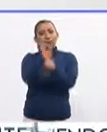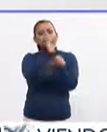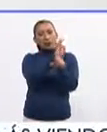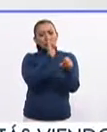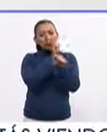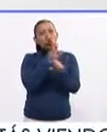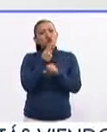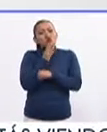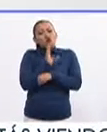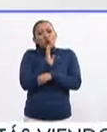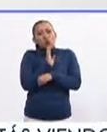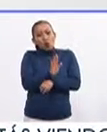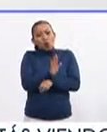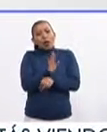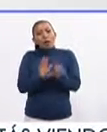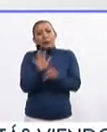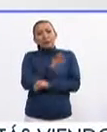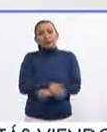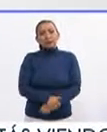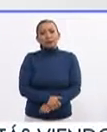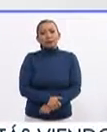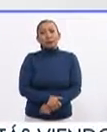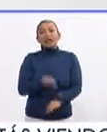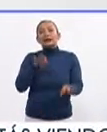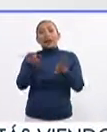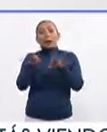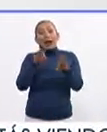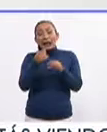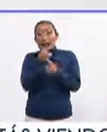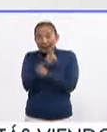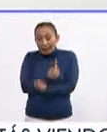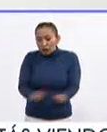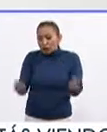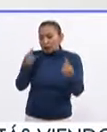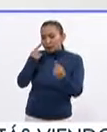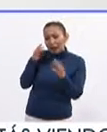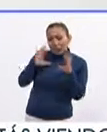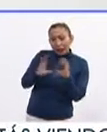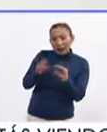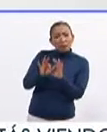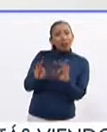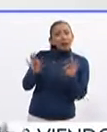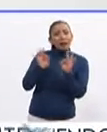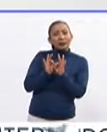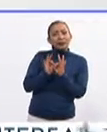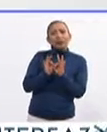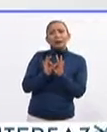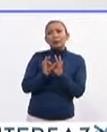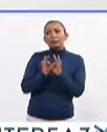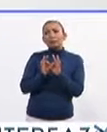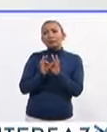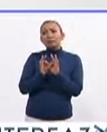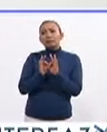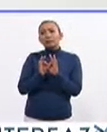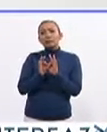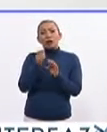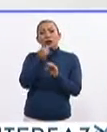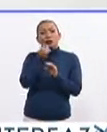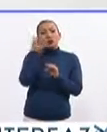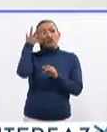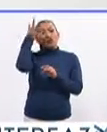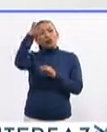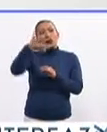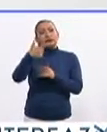una conservación al ambiente, y trabajar con los niños debe de ser fundamental porque los niños son las